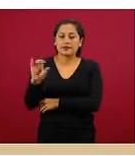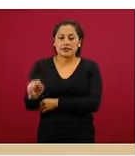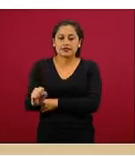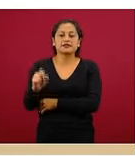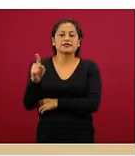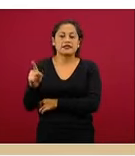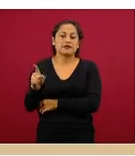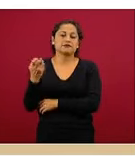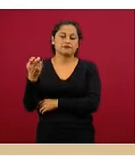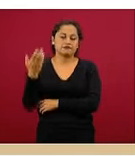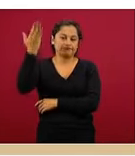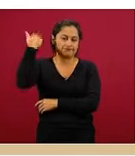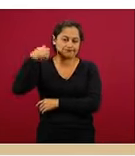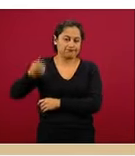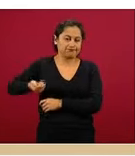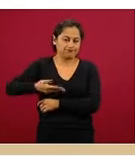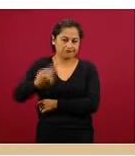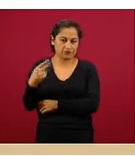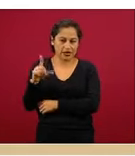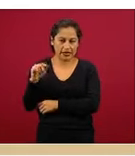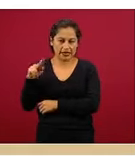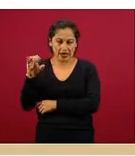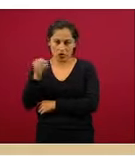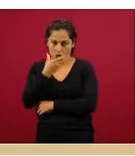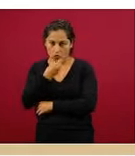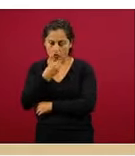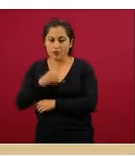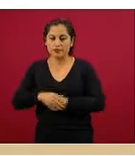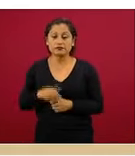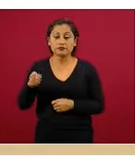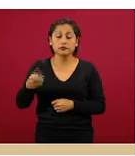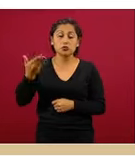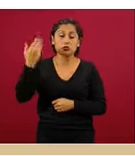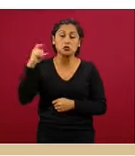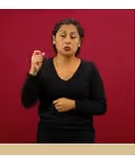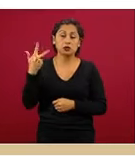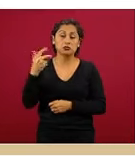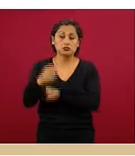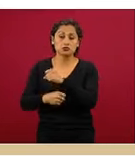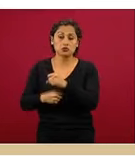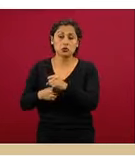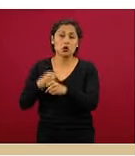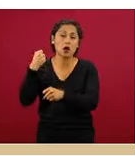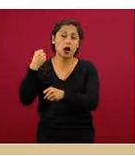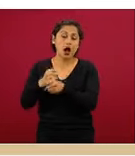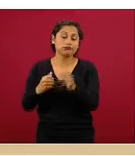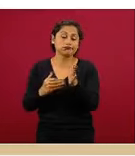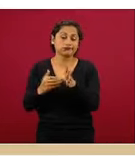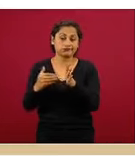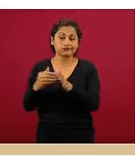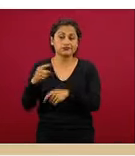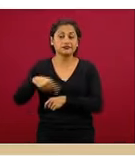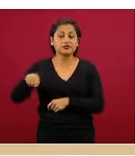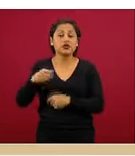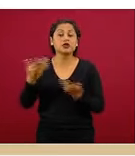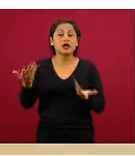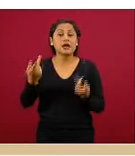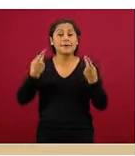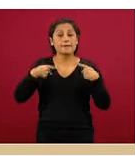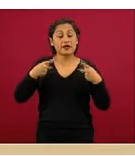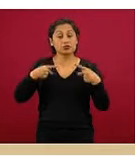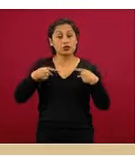una planta ancestral, ha evolucionado 28 millones de años como la conocemos el día de hoy, y los humanos nos empezamos a